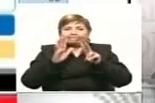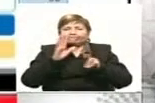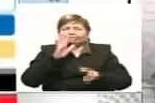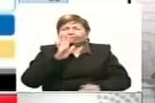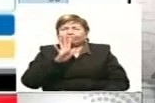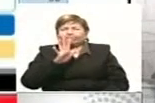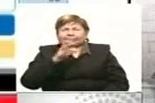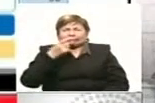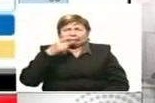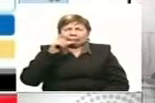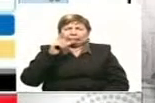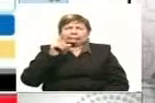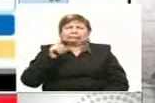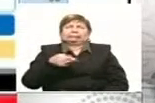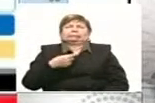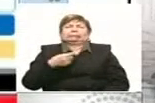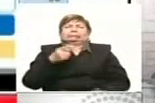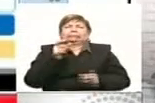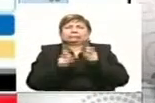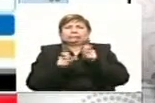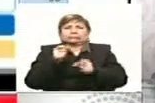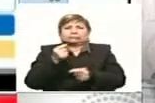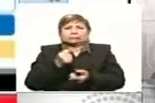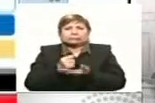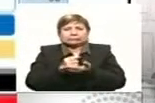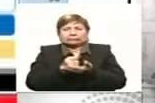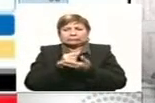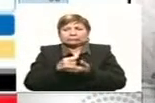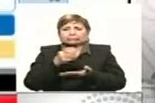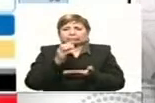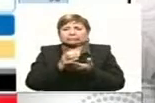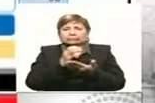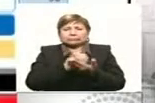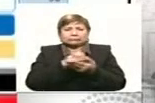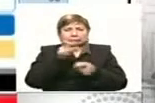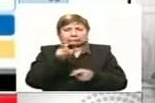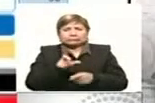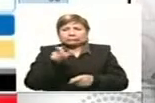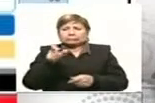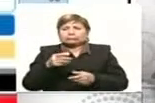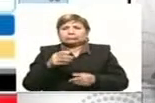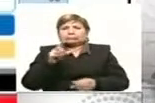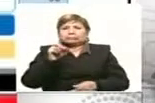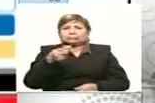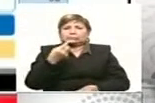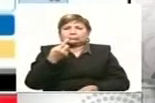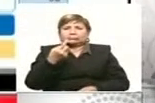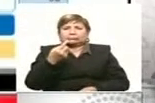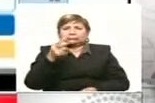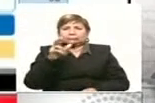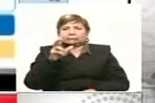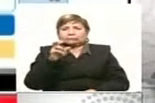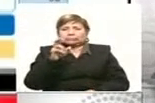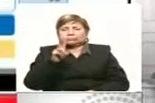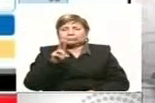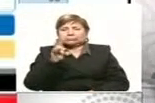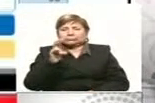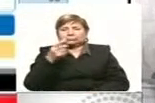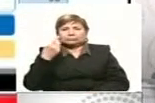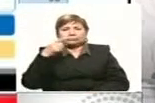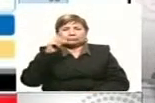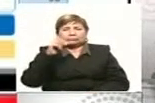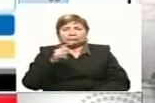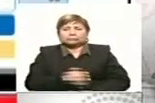mil trabajadores asistenciales. Se contrataron este personal por un monto de 1.327